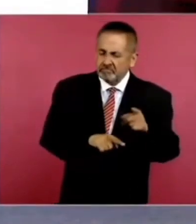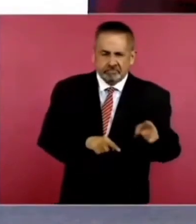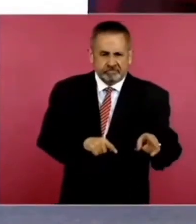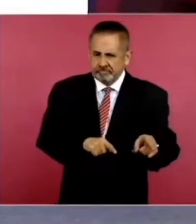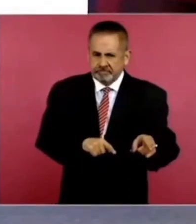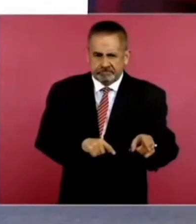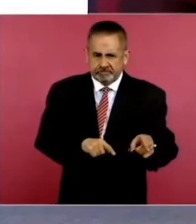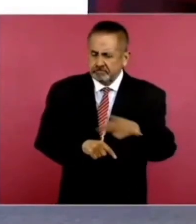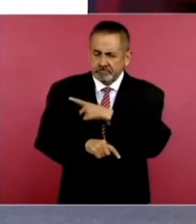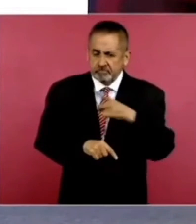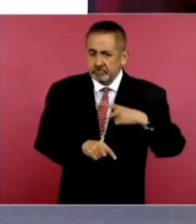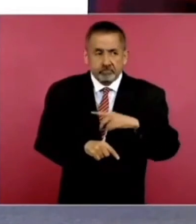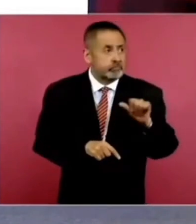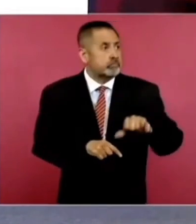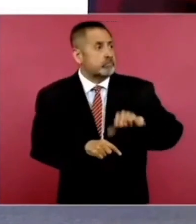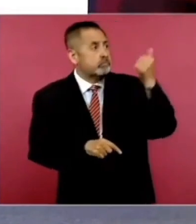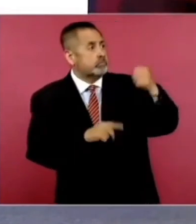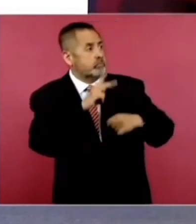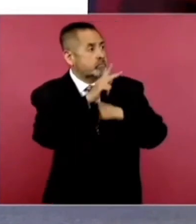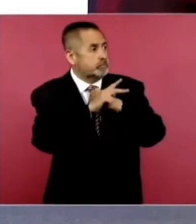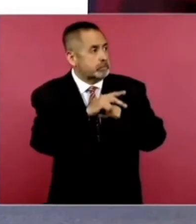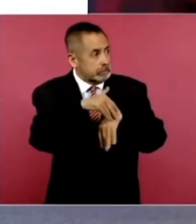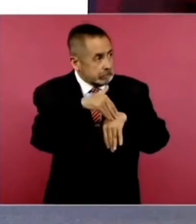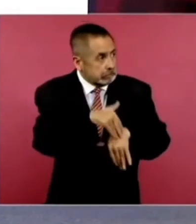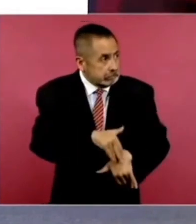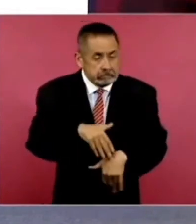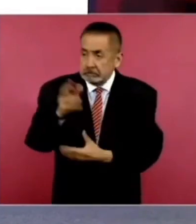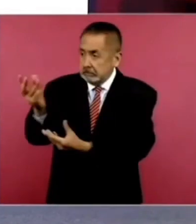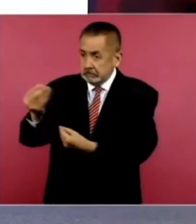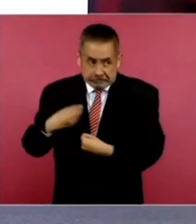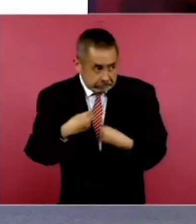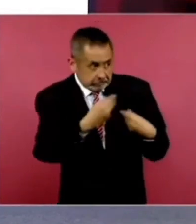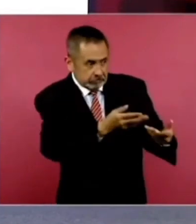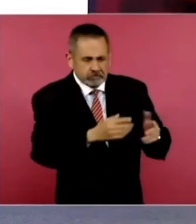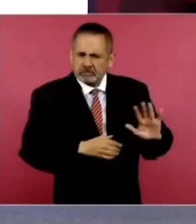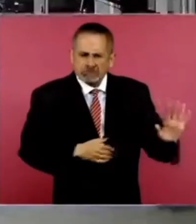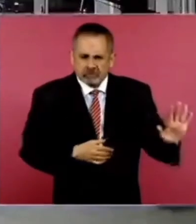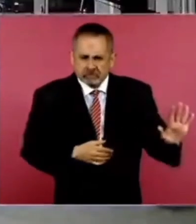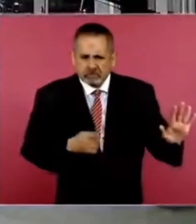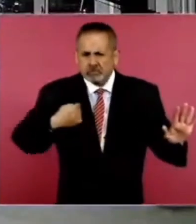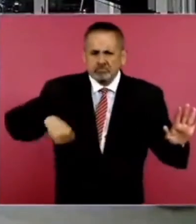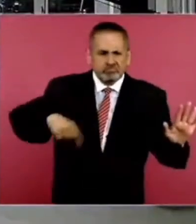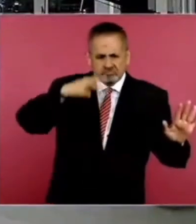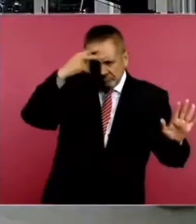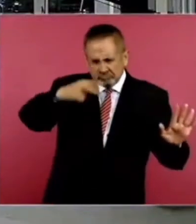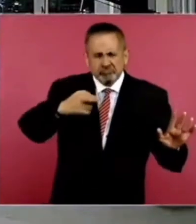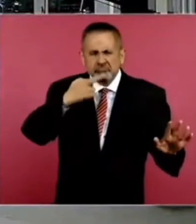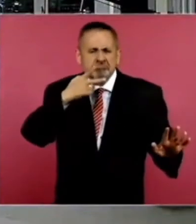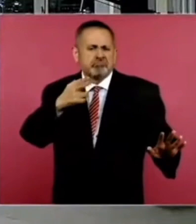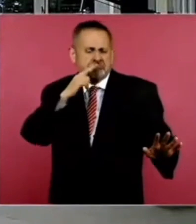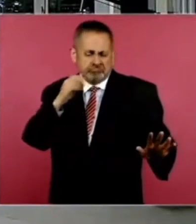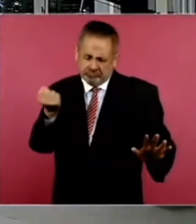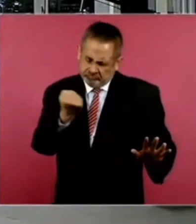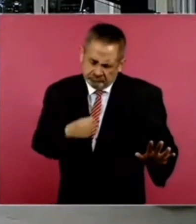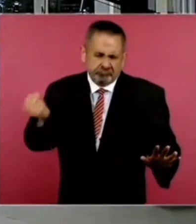extranjeros. Los mexicanos podemos hacer todo mejor que cualquier otro